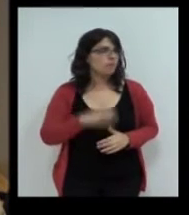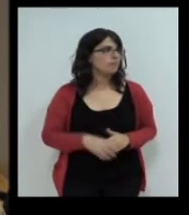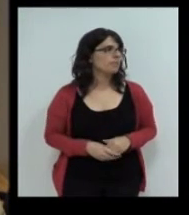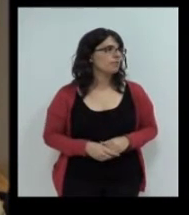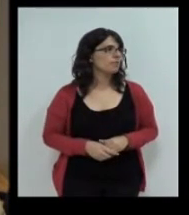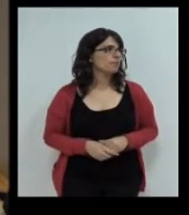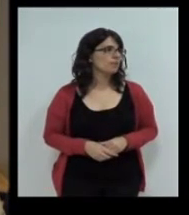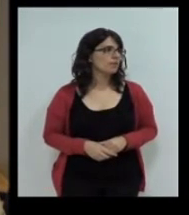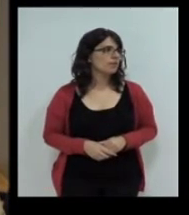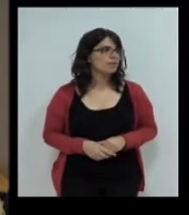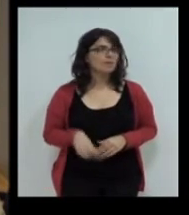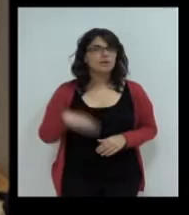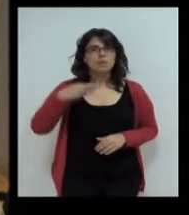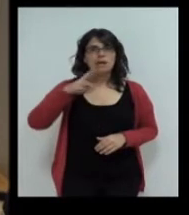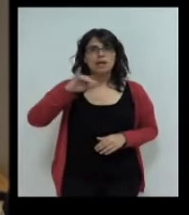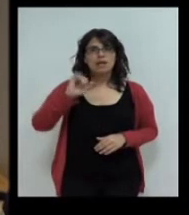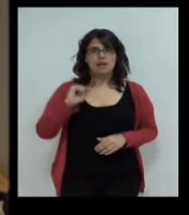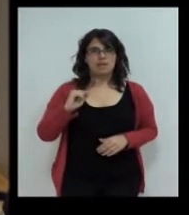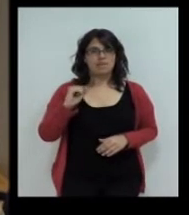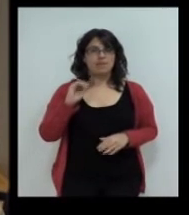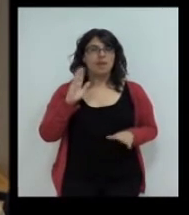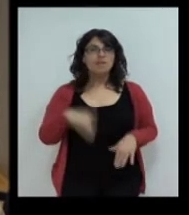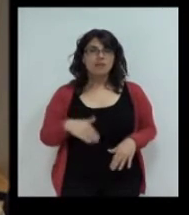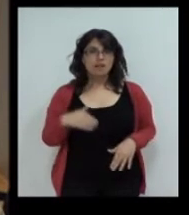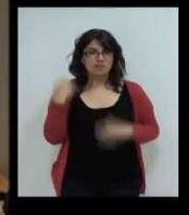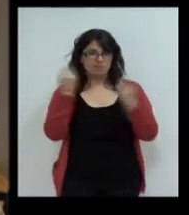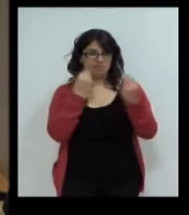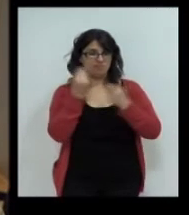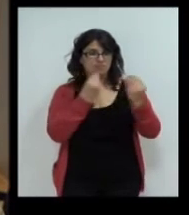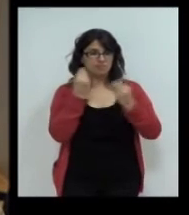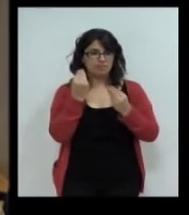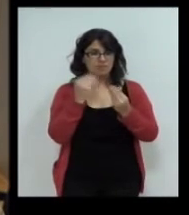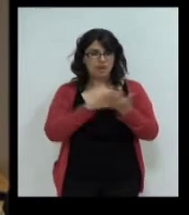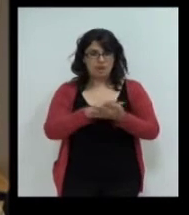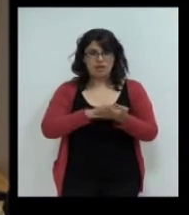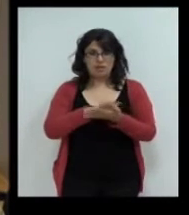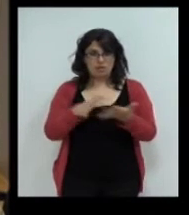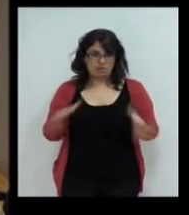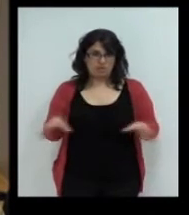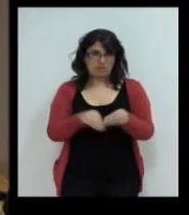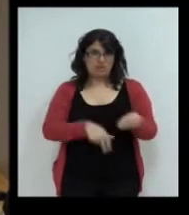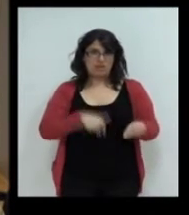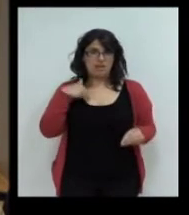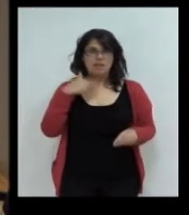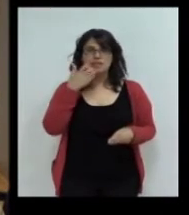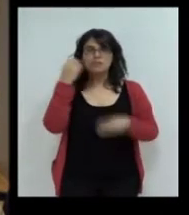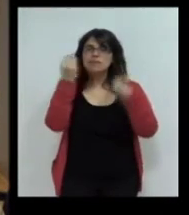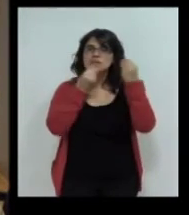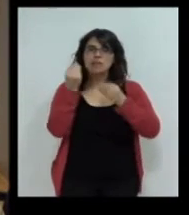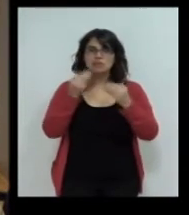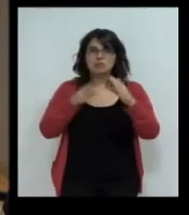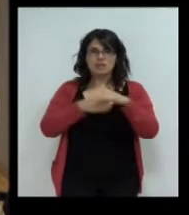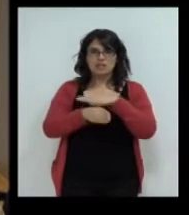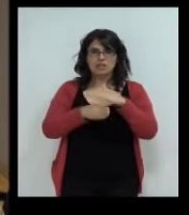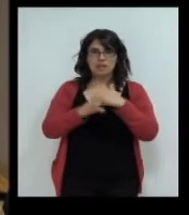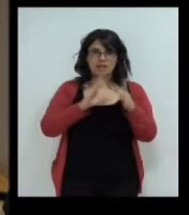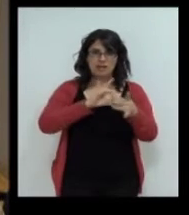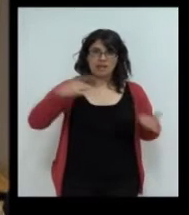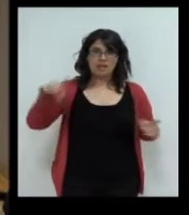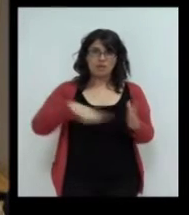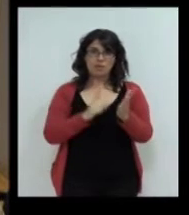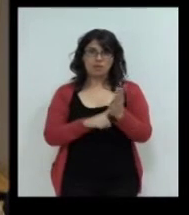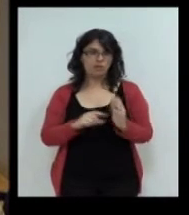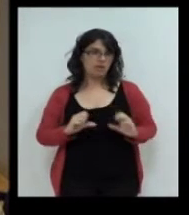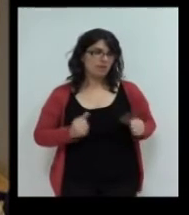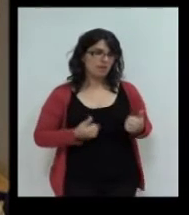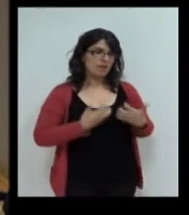yo creo que, si os fijáis, lo que estamos hablando es que cuando pensamos en toda la cadena de valor de la accesibilidad, que empieza desde